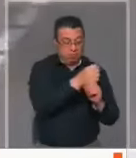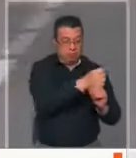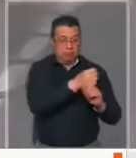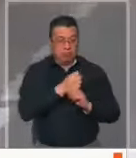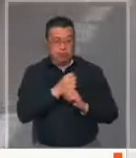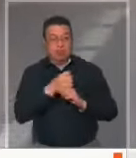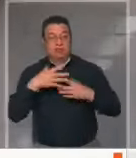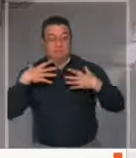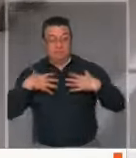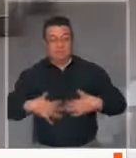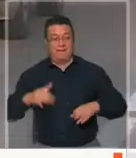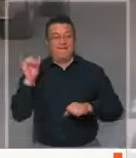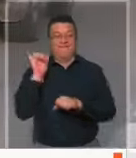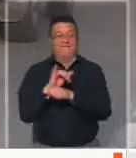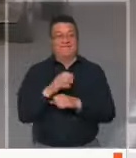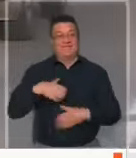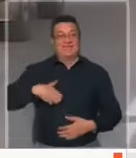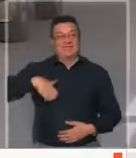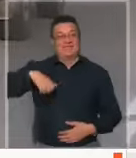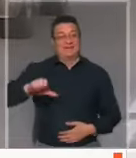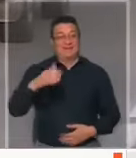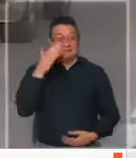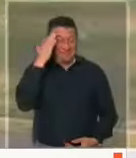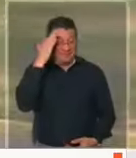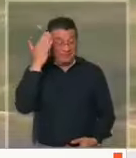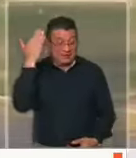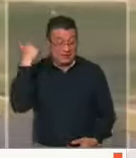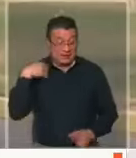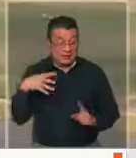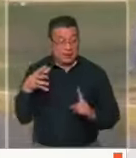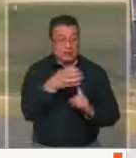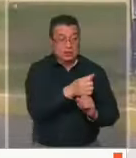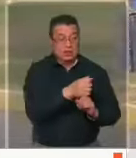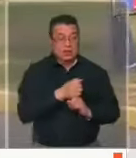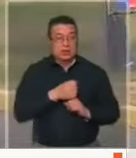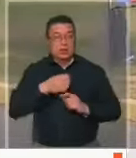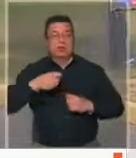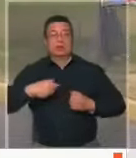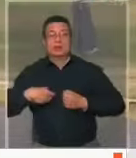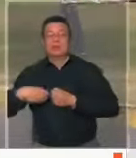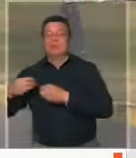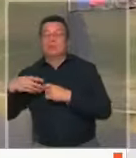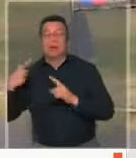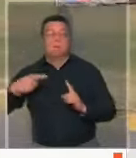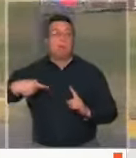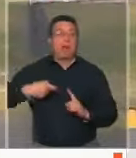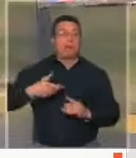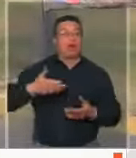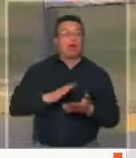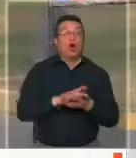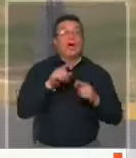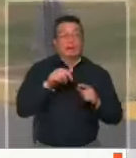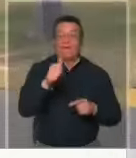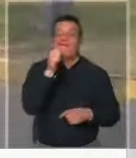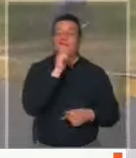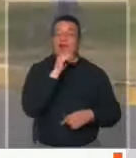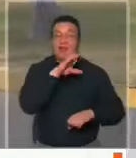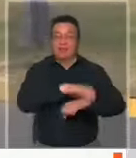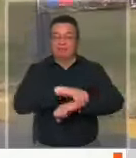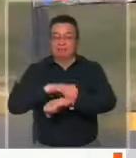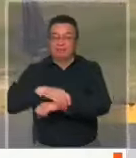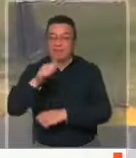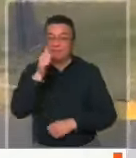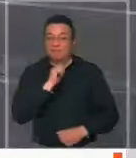secuestro, vestidos, simulando ser agentes de la policía de investigaciones, de respecto de ellos, por supuesto que todavía no se conoce su paradero